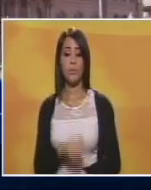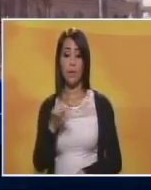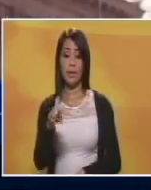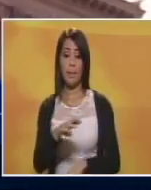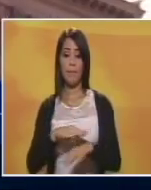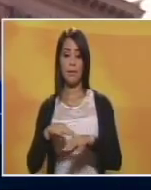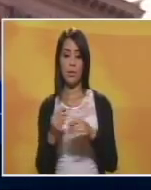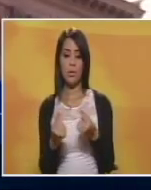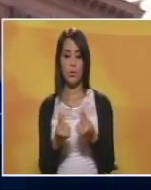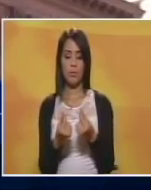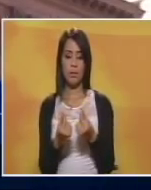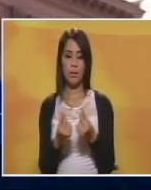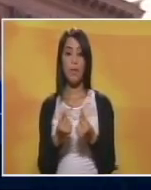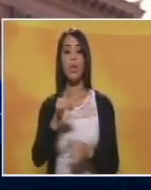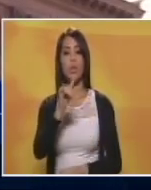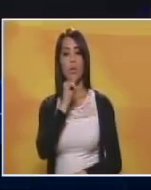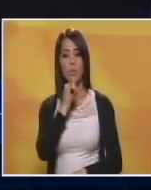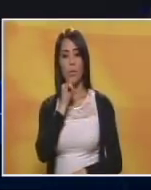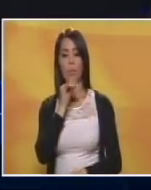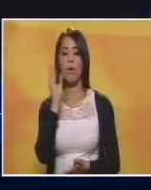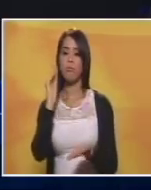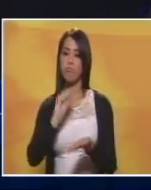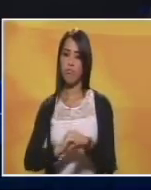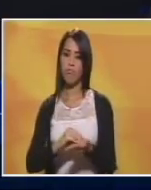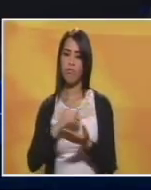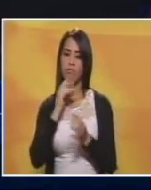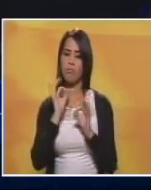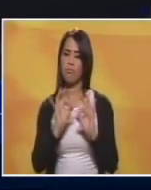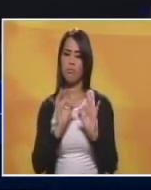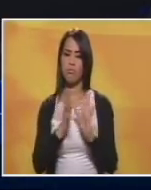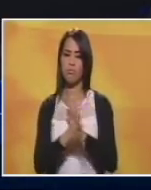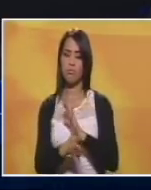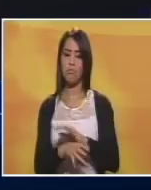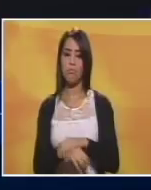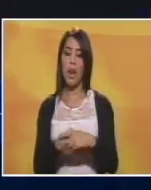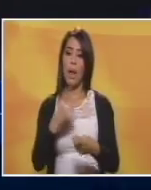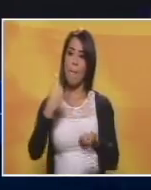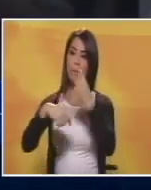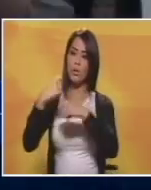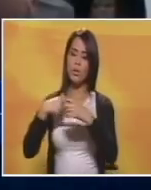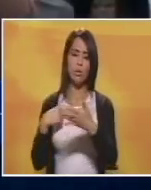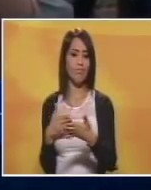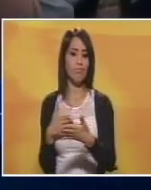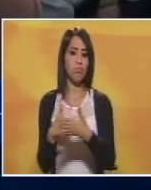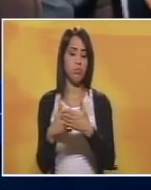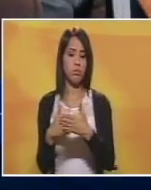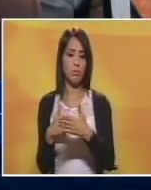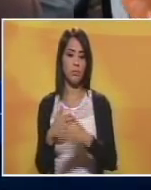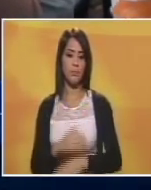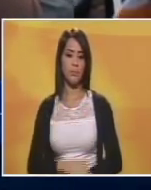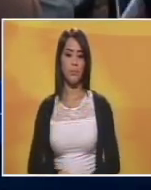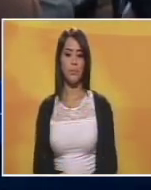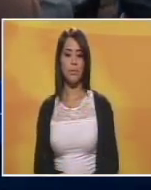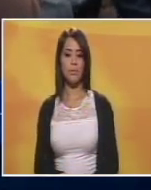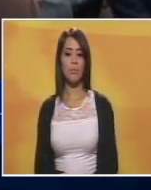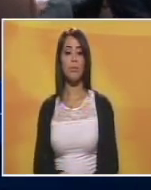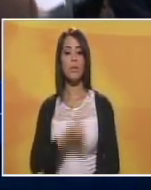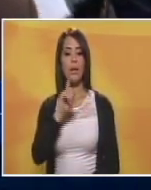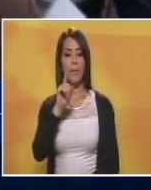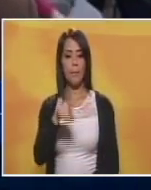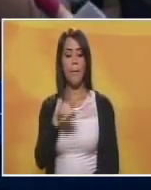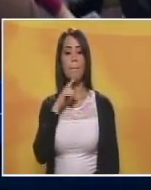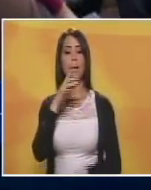de Economía, en donde se anunció el regreso de las retenciones a las exportaciones, sobre todo de la soja, y en donde también